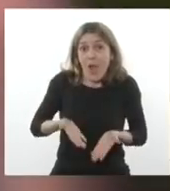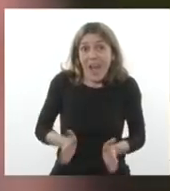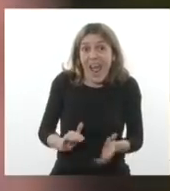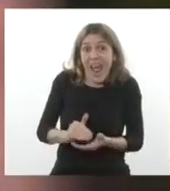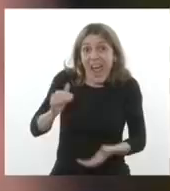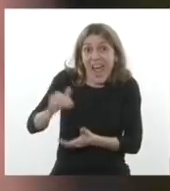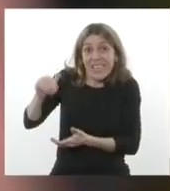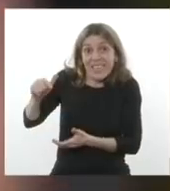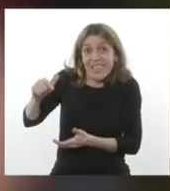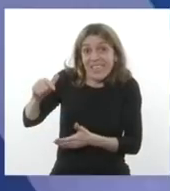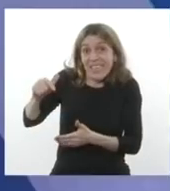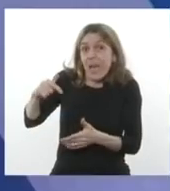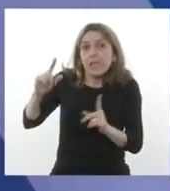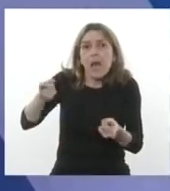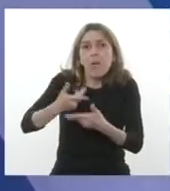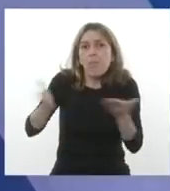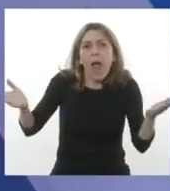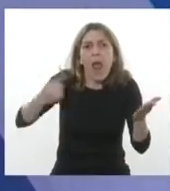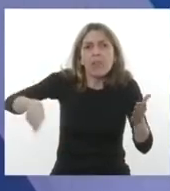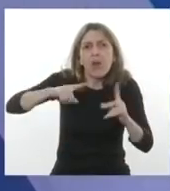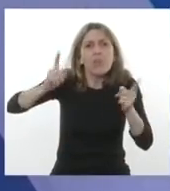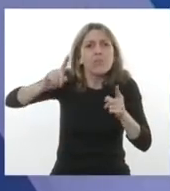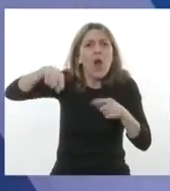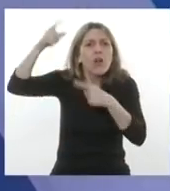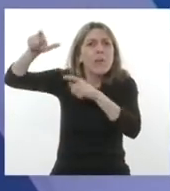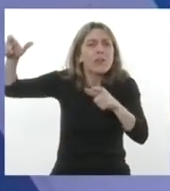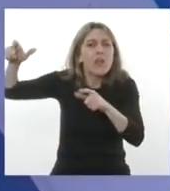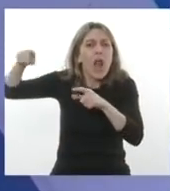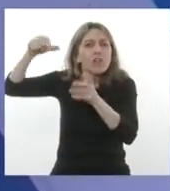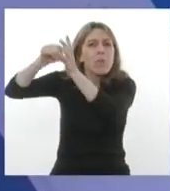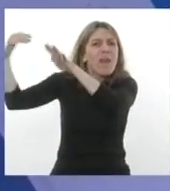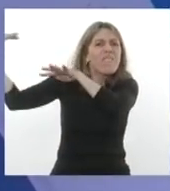y también a todos los que llegaron de otros lados a poblarla.